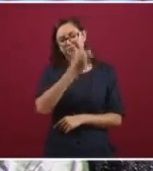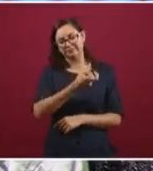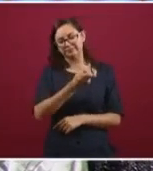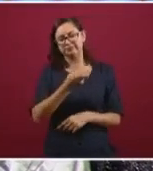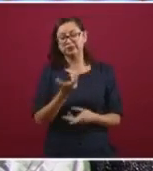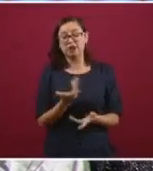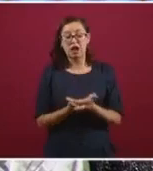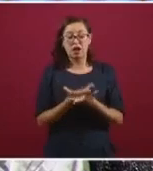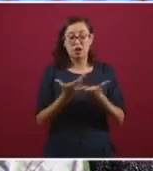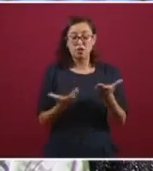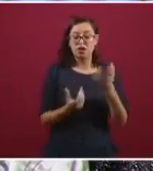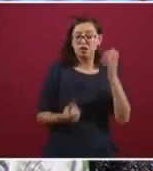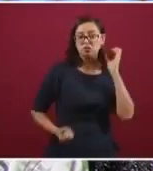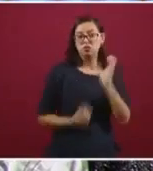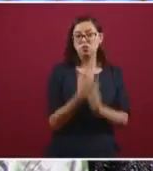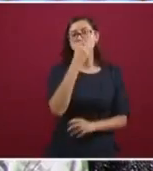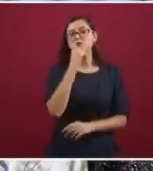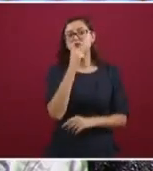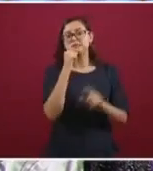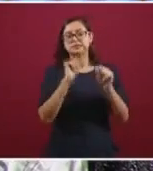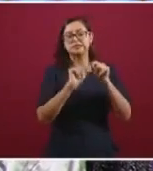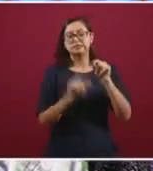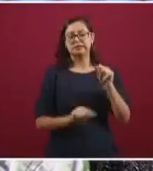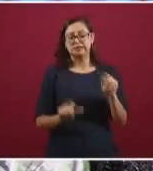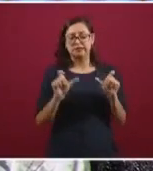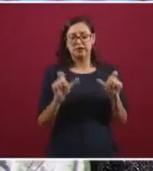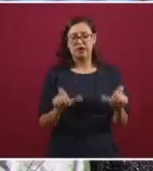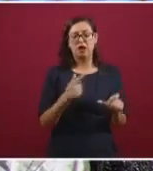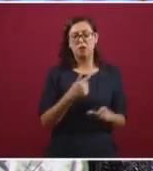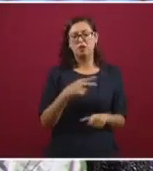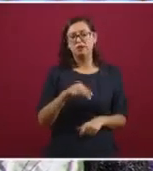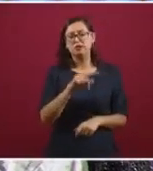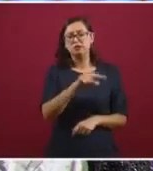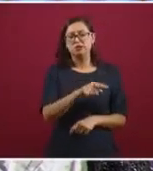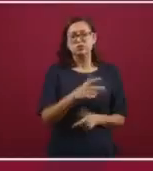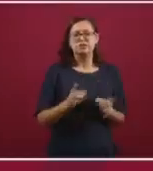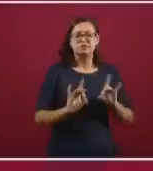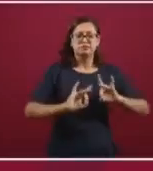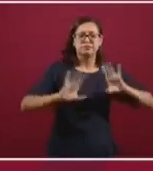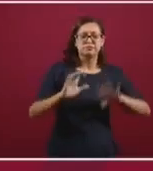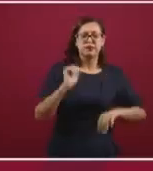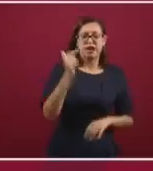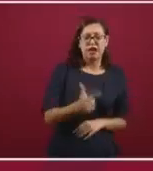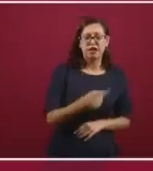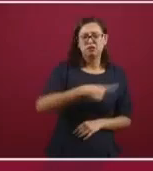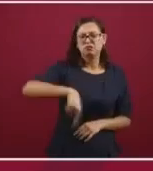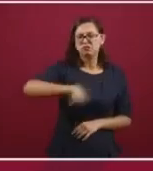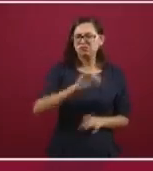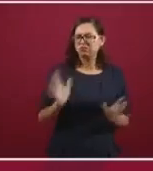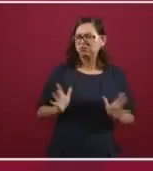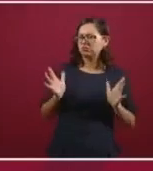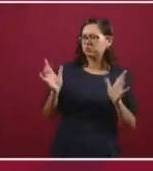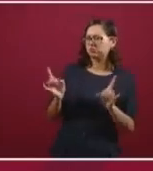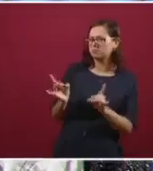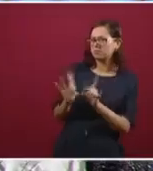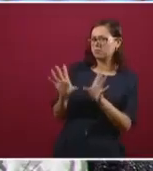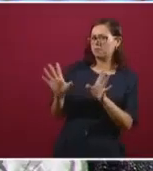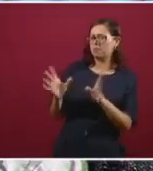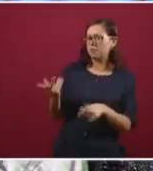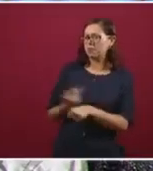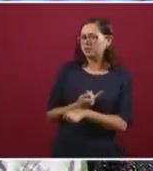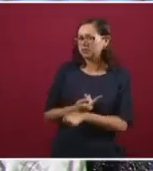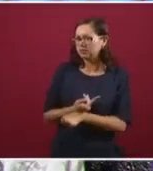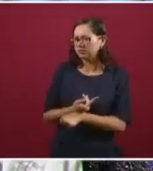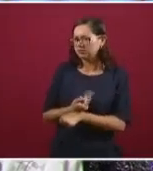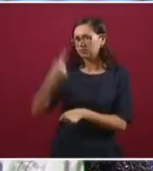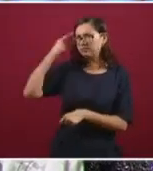queremos que todo el personal sepa cómo reaccionar ante la situación que se le presente, y ahí está